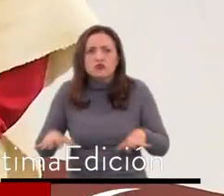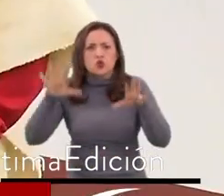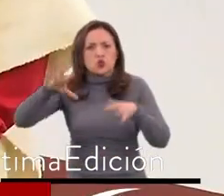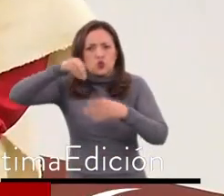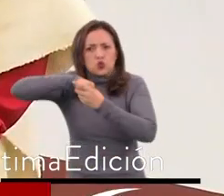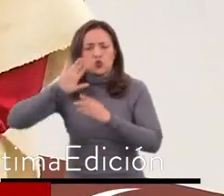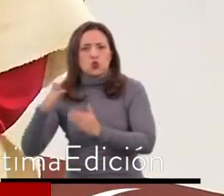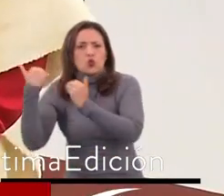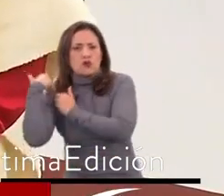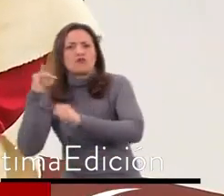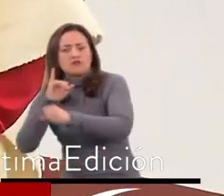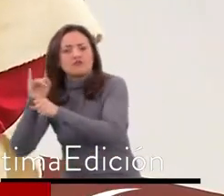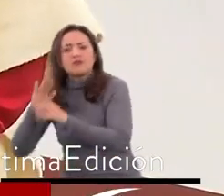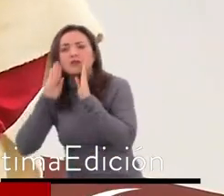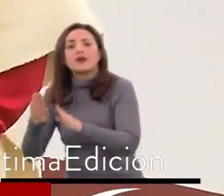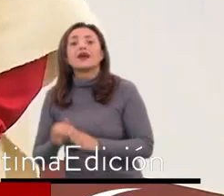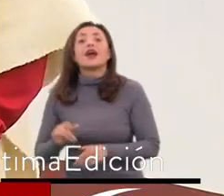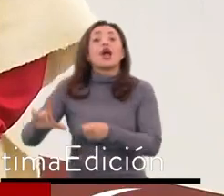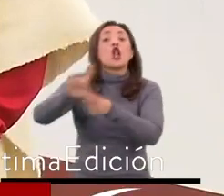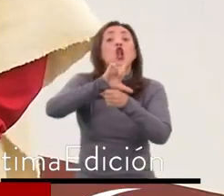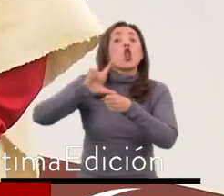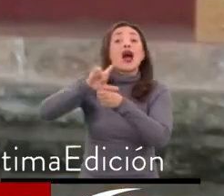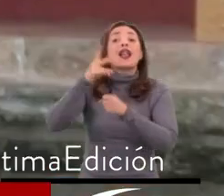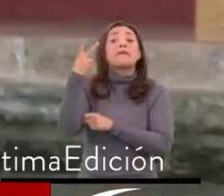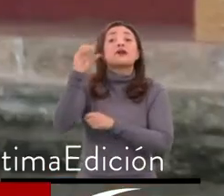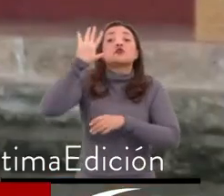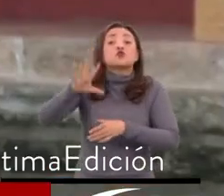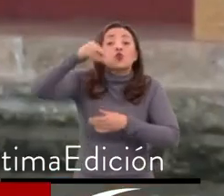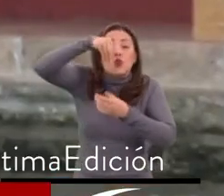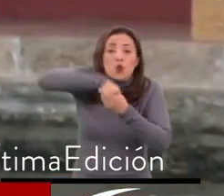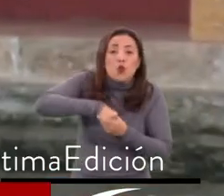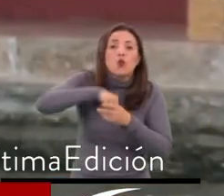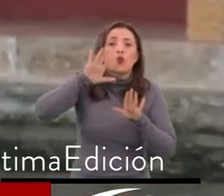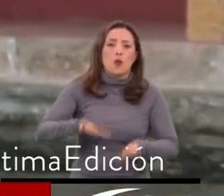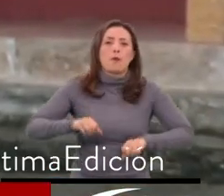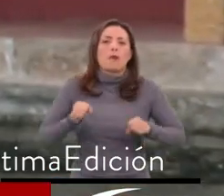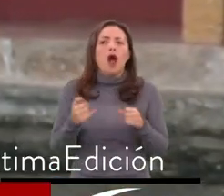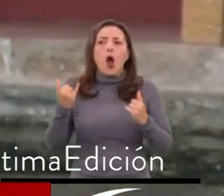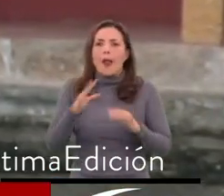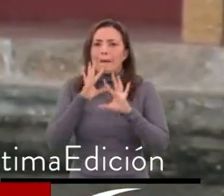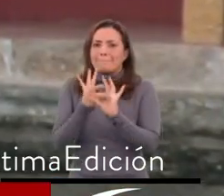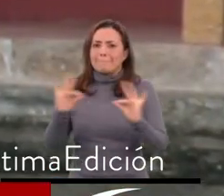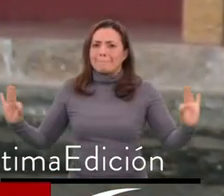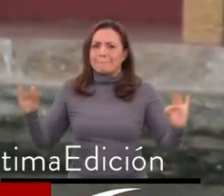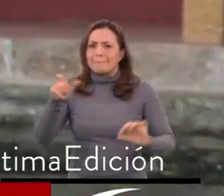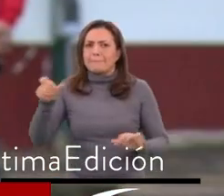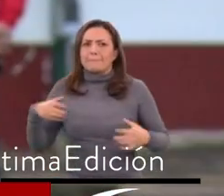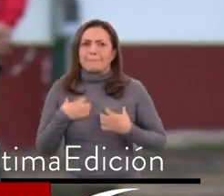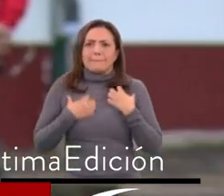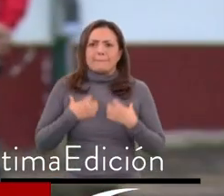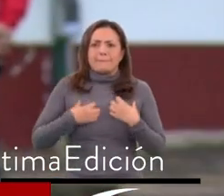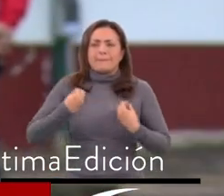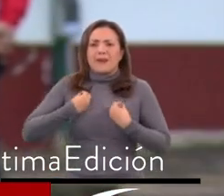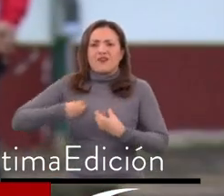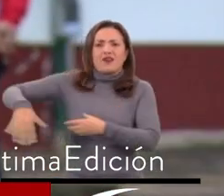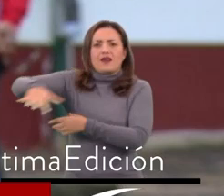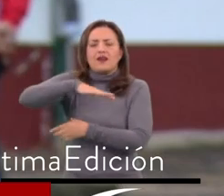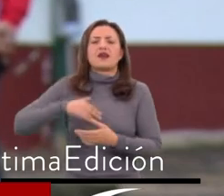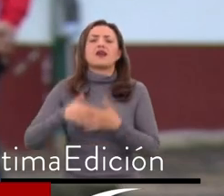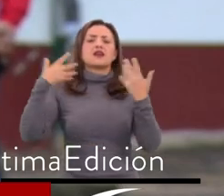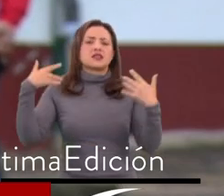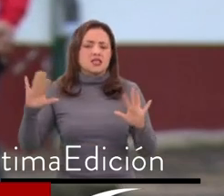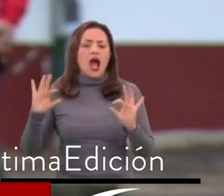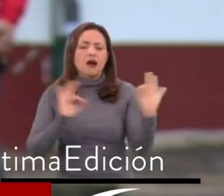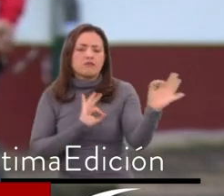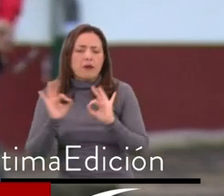institucionales. En la localidad 20, la más alejada de Bogotá, reina el silencio y hay temor entre sus habitantes. Se ha programado un consejo